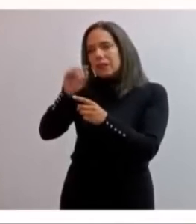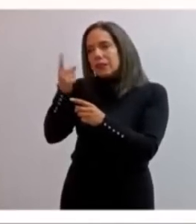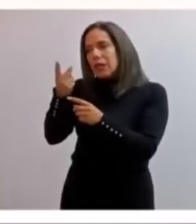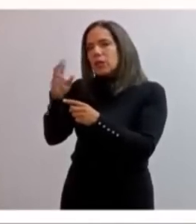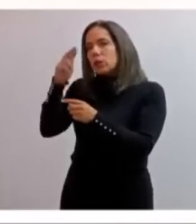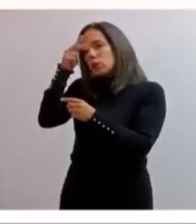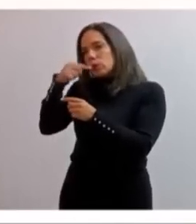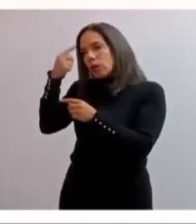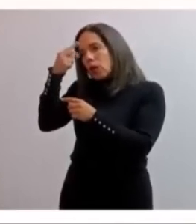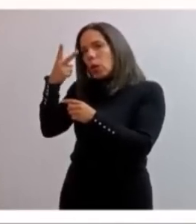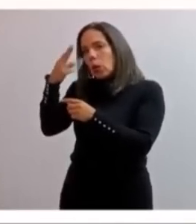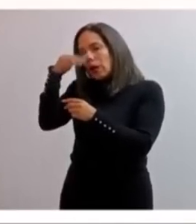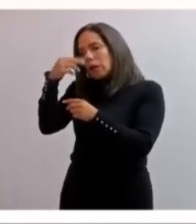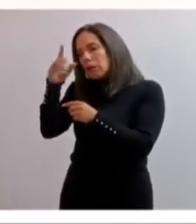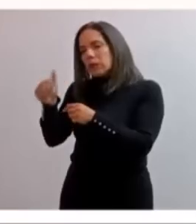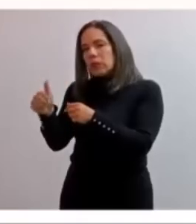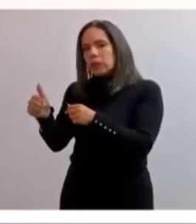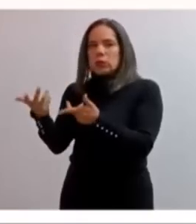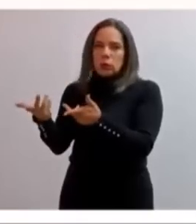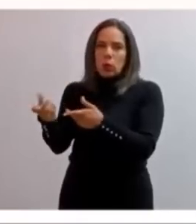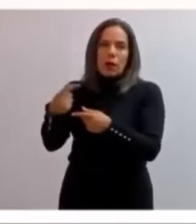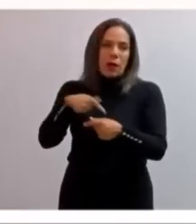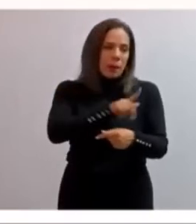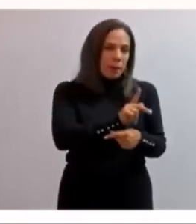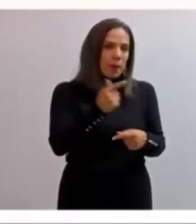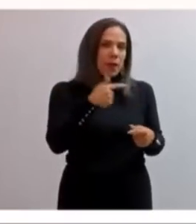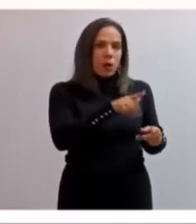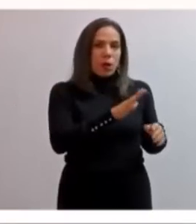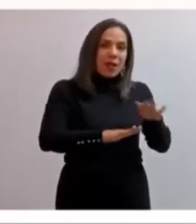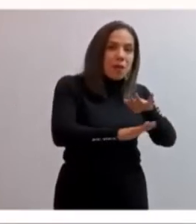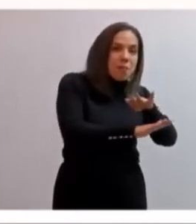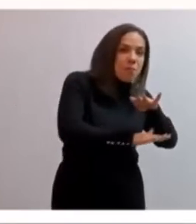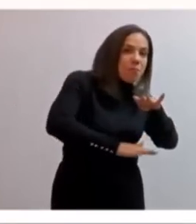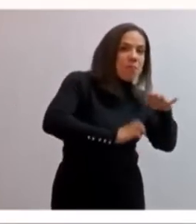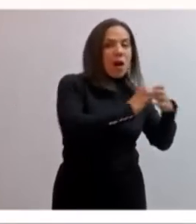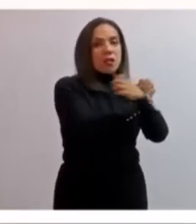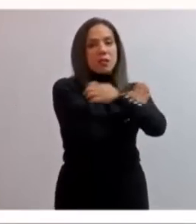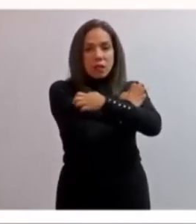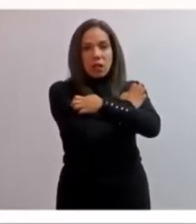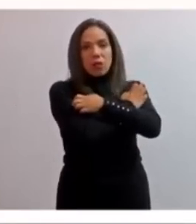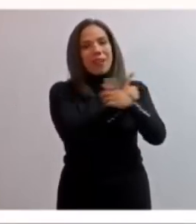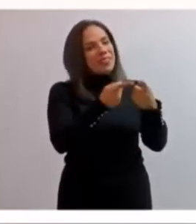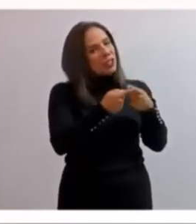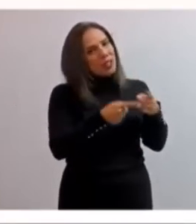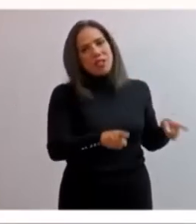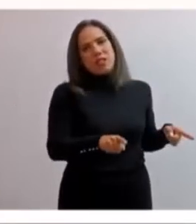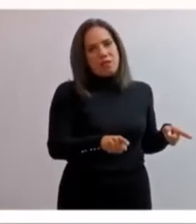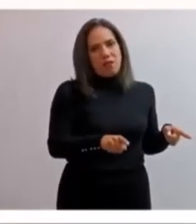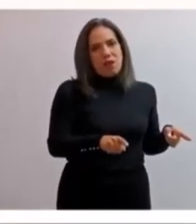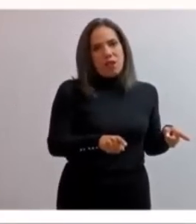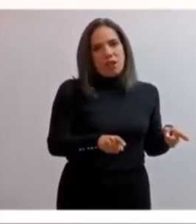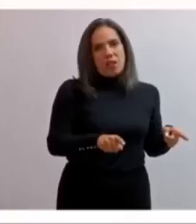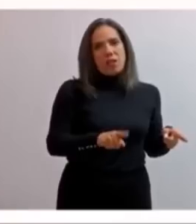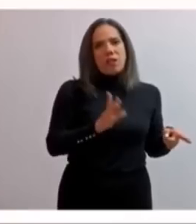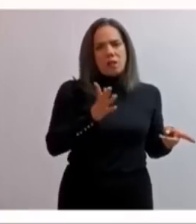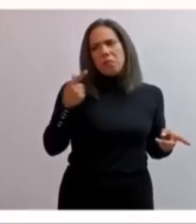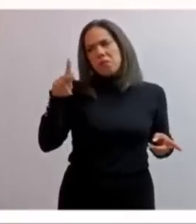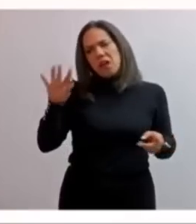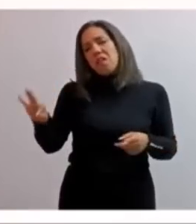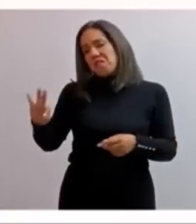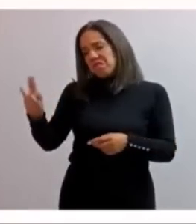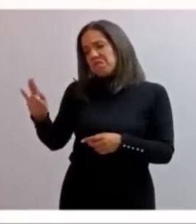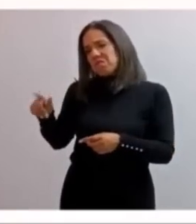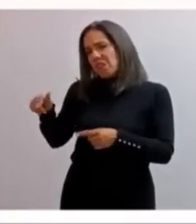eso no impide para nada que podamos hacer grupos de WhatsApp por campo formativo en las